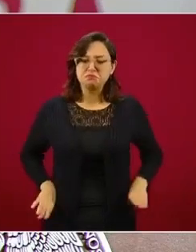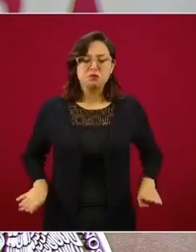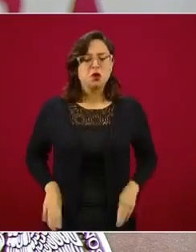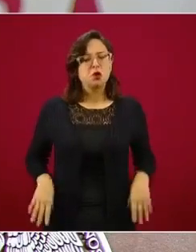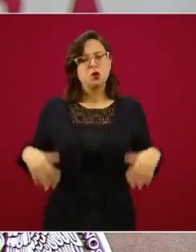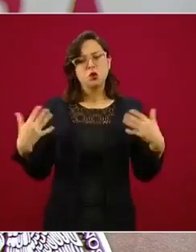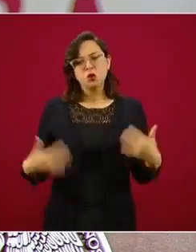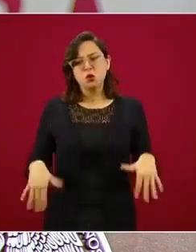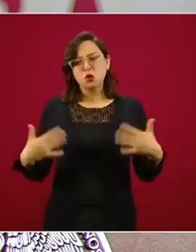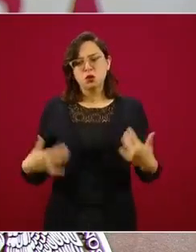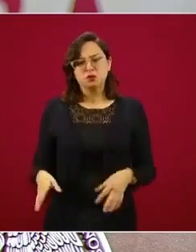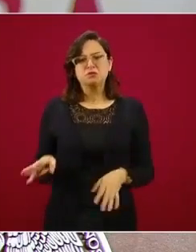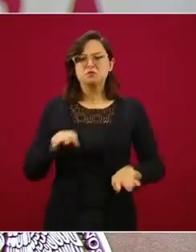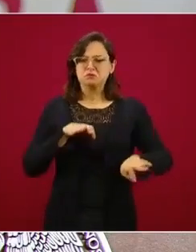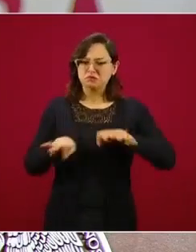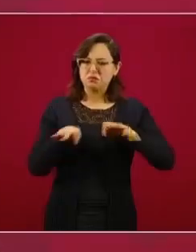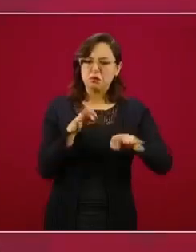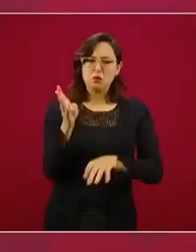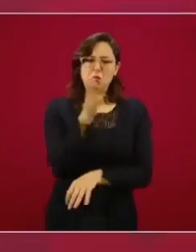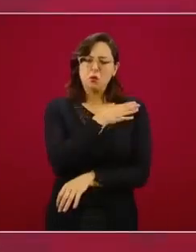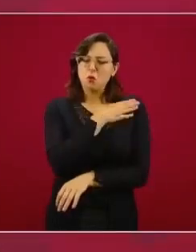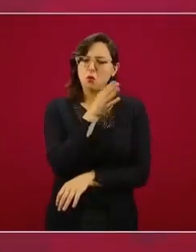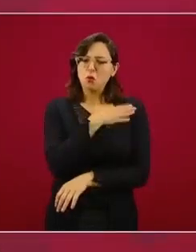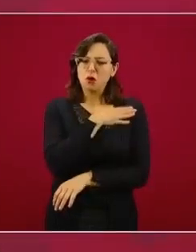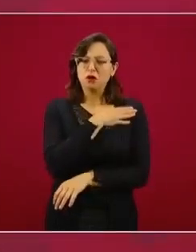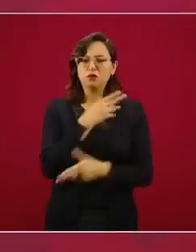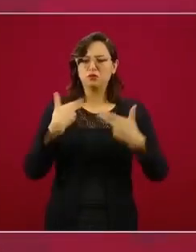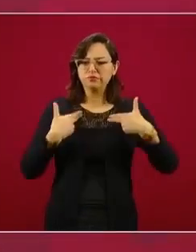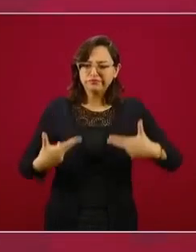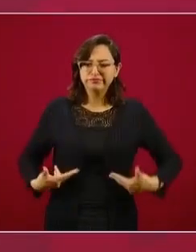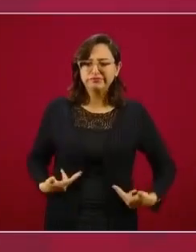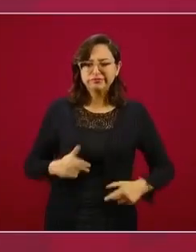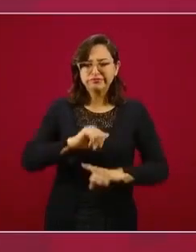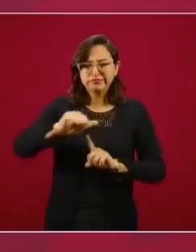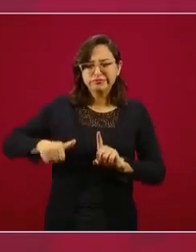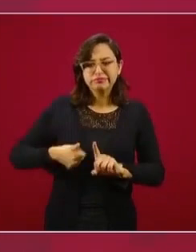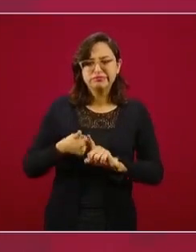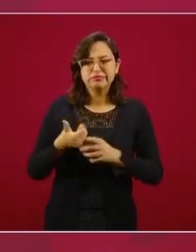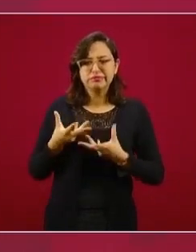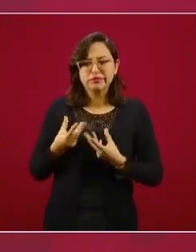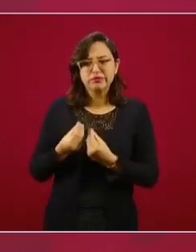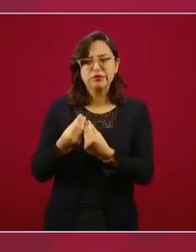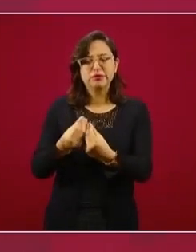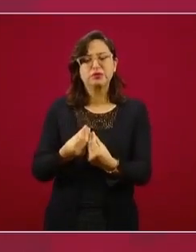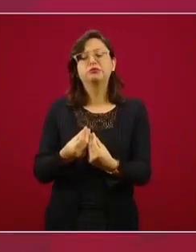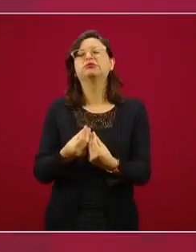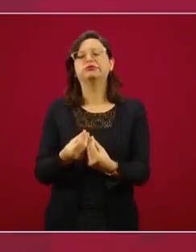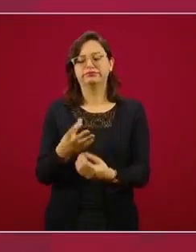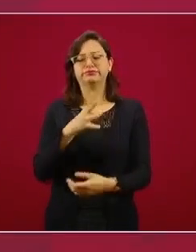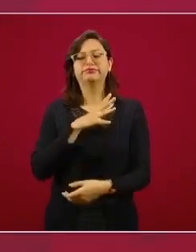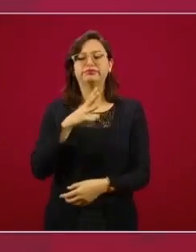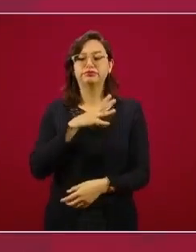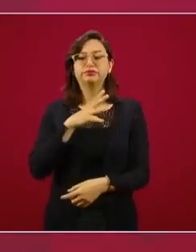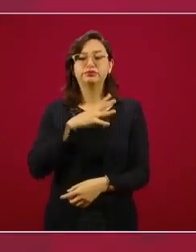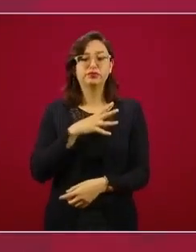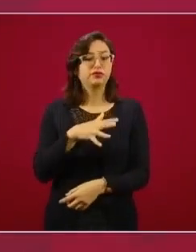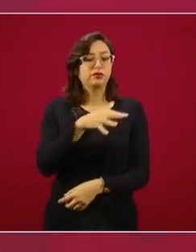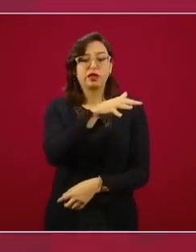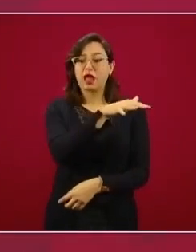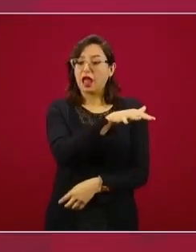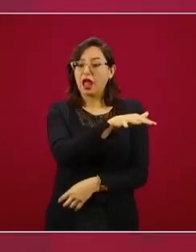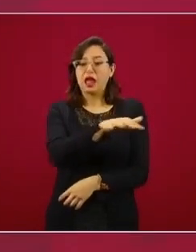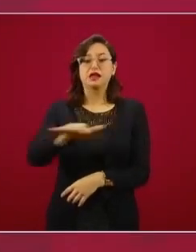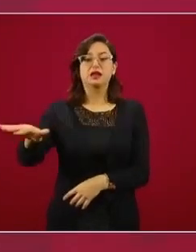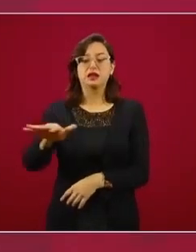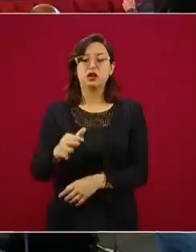profesión y ese noble acompañamiento con el ser humano. Eso es lo que puedo señalar como marco general